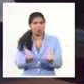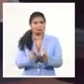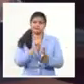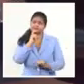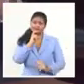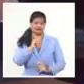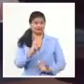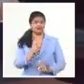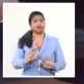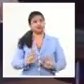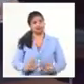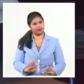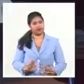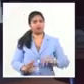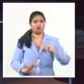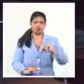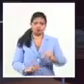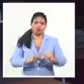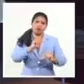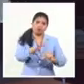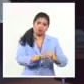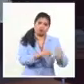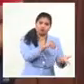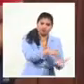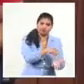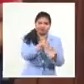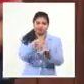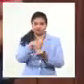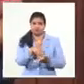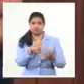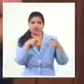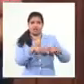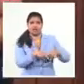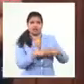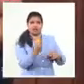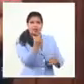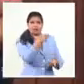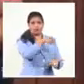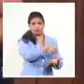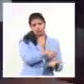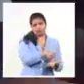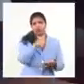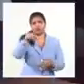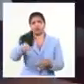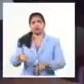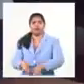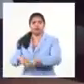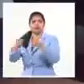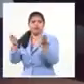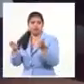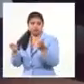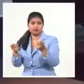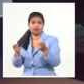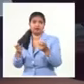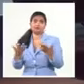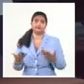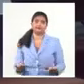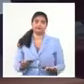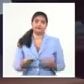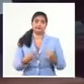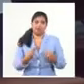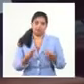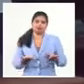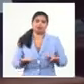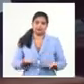de la planta, entonces estabilizamos un sistema, pero nos falla otro. Eso ha llevado a ejemplo, en un lugar reparamos turbinas,